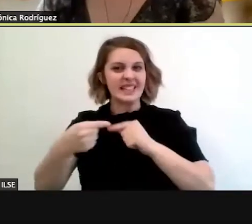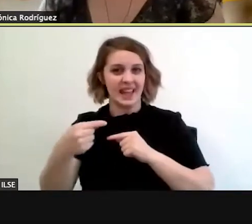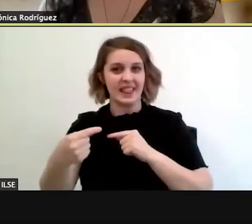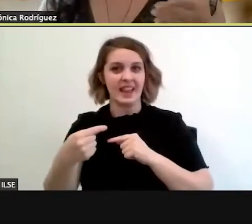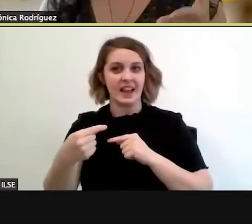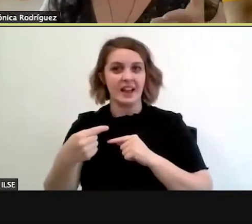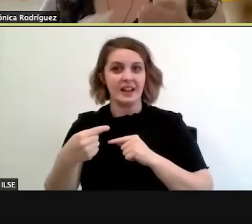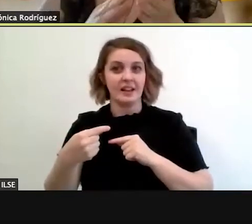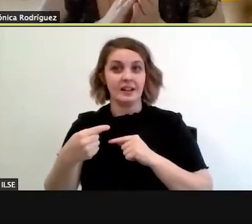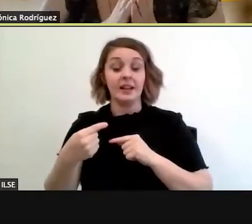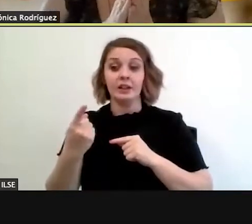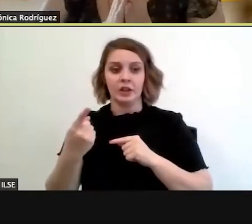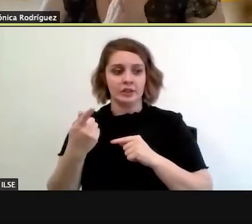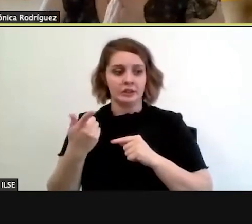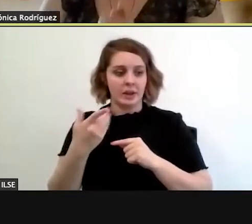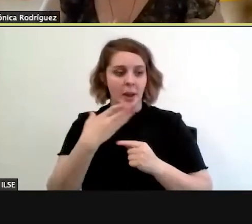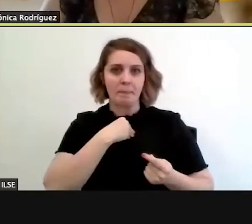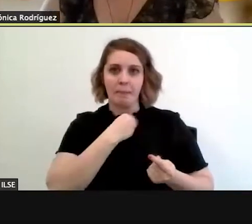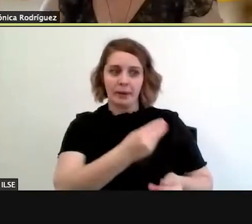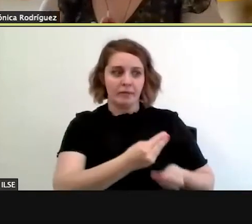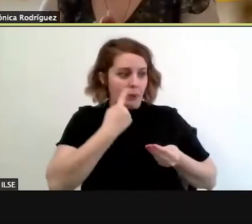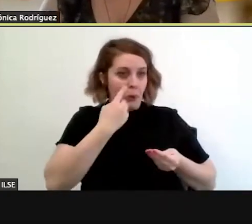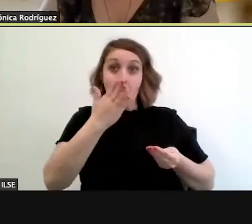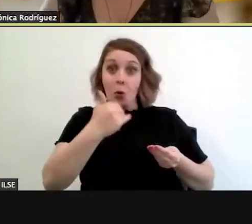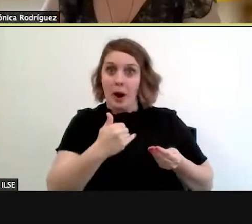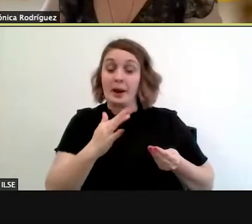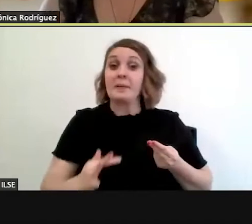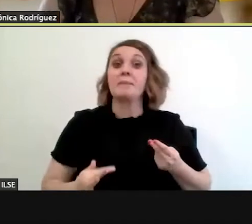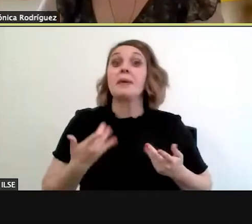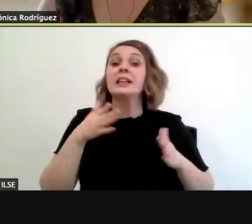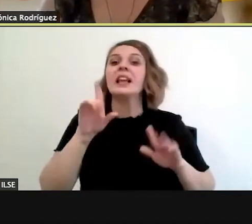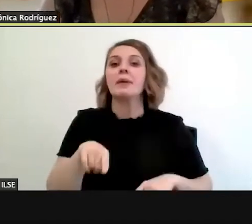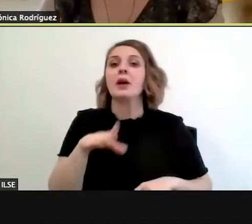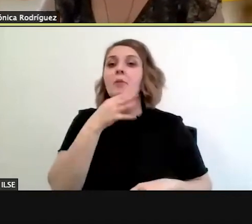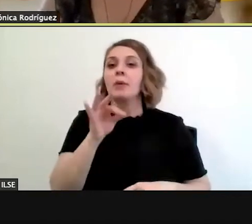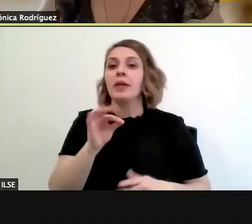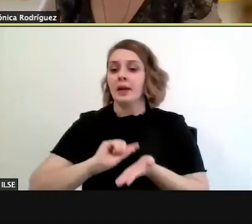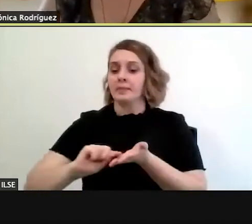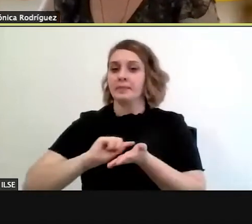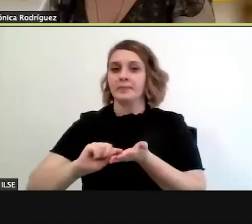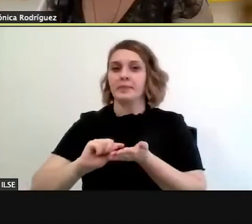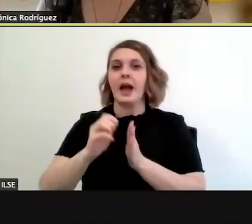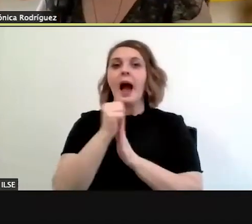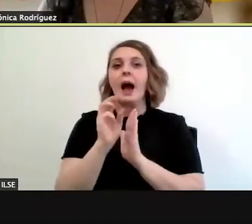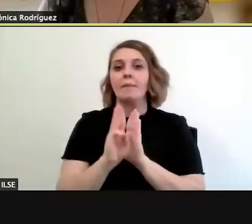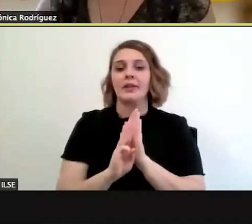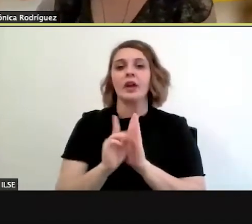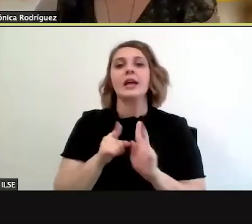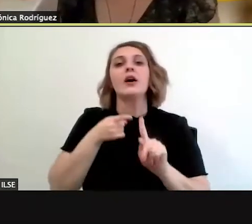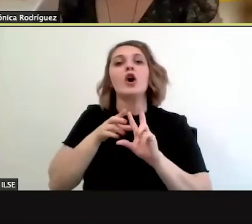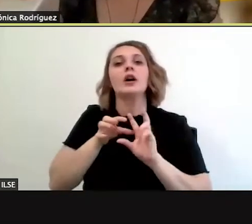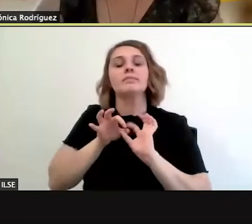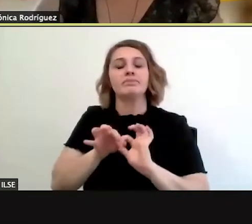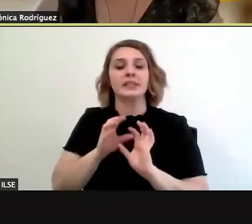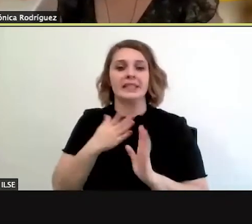solamente no tenemos ese papel físico, sino que además nos pueden prescribir aplicaciones en salud. Dentro